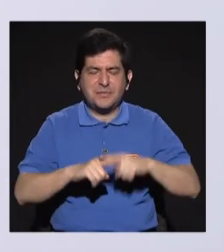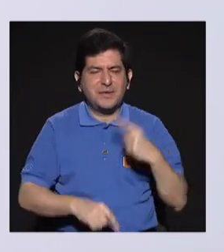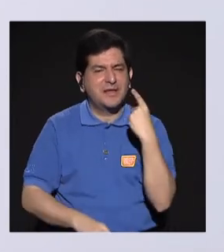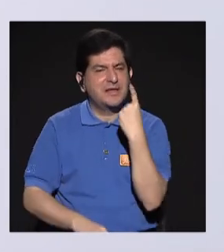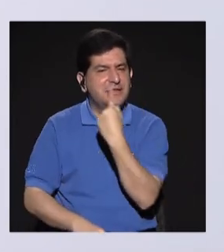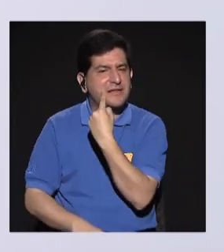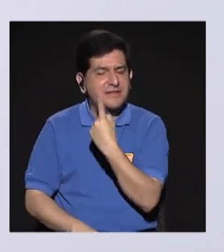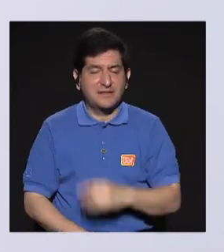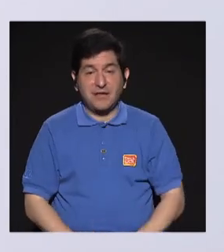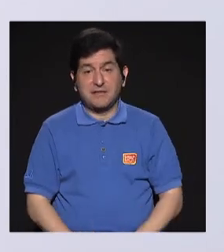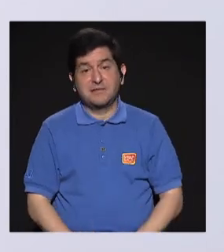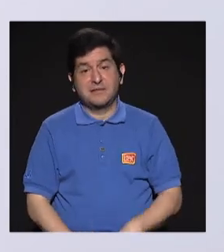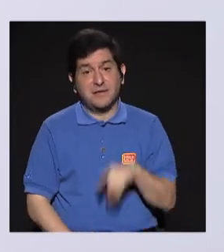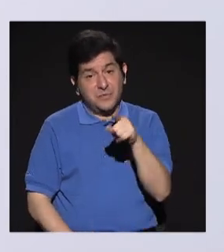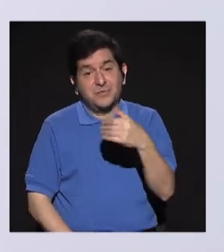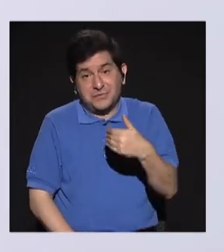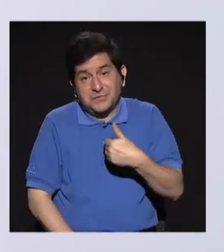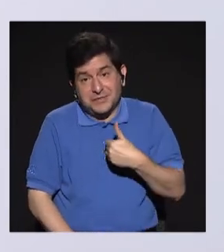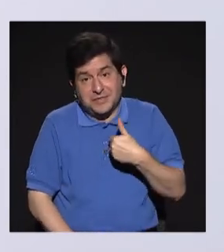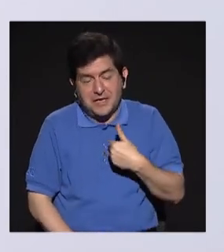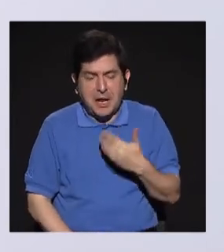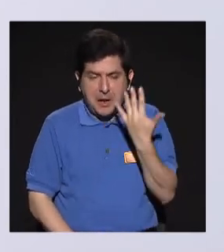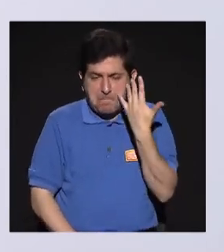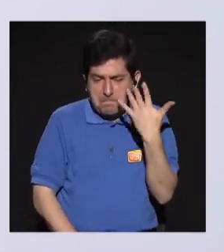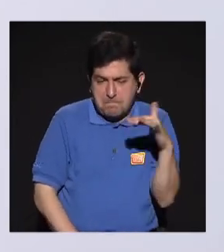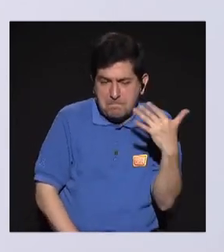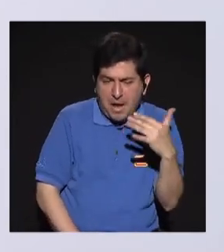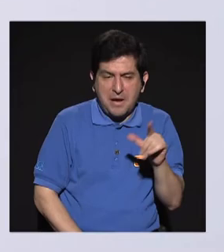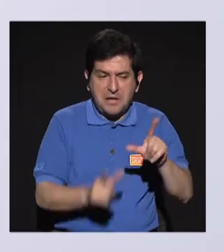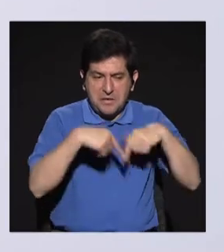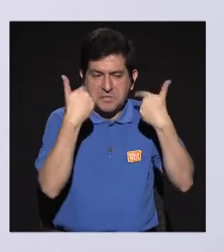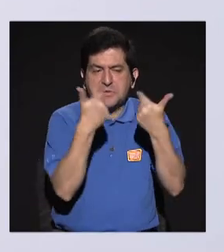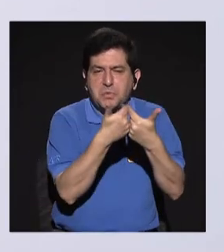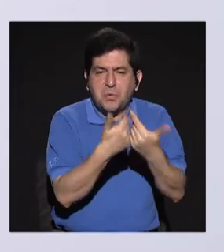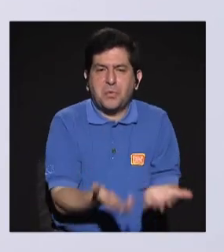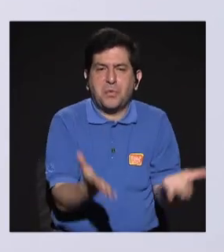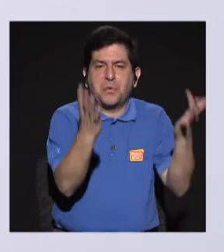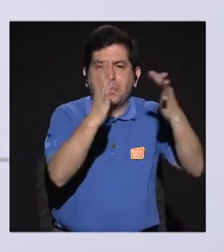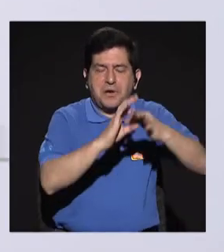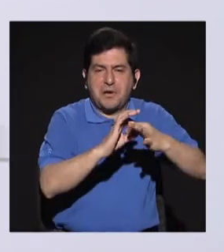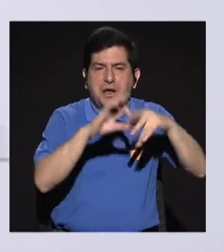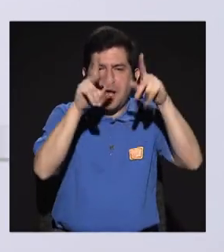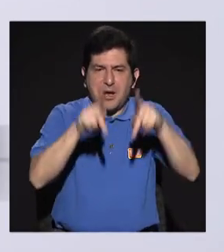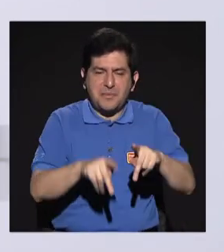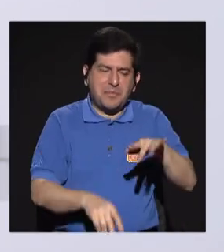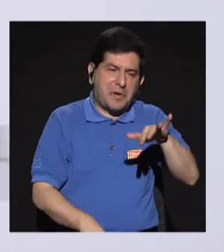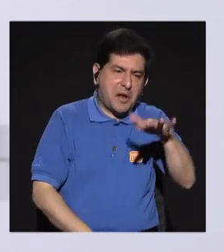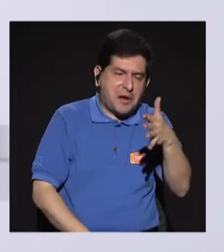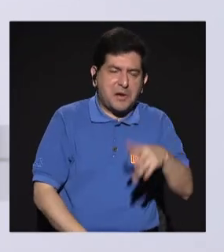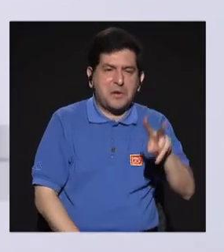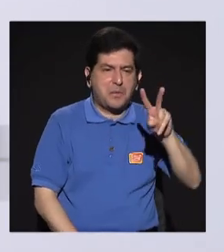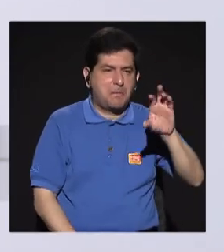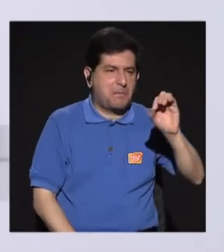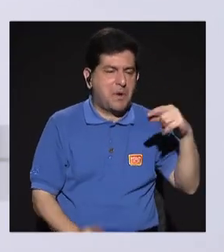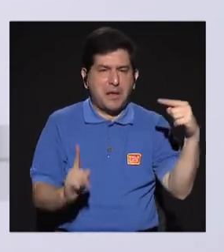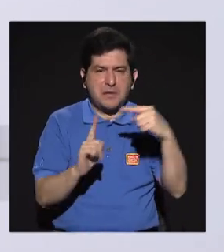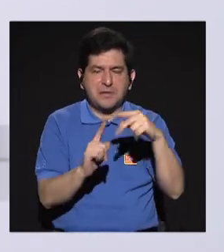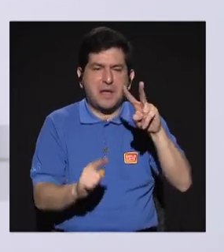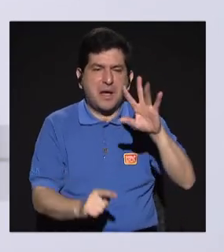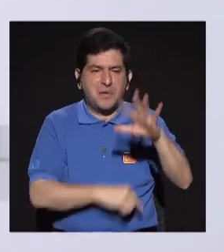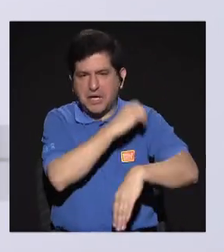en los molares bueno en los que tenemos se parece a este grupo y ese grupo está relacionado a individuos de entre